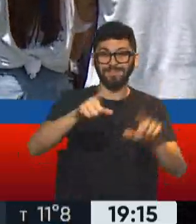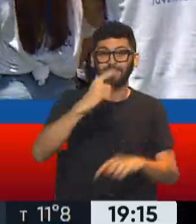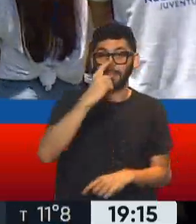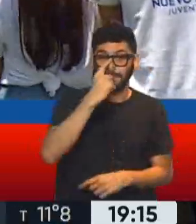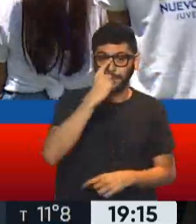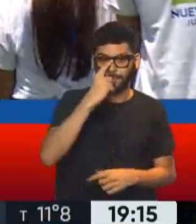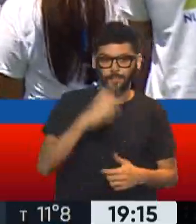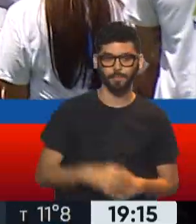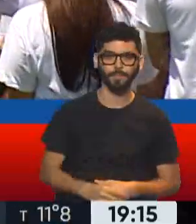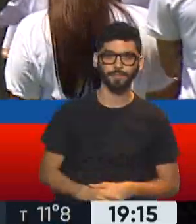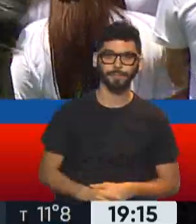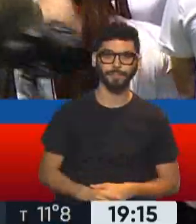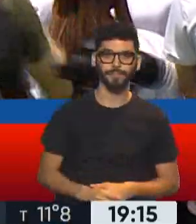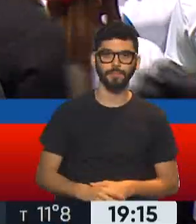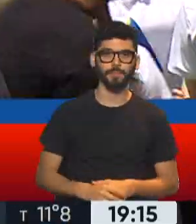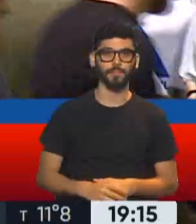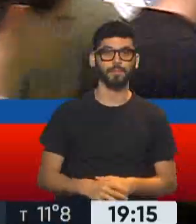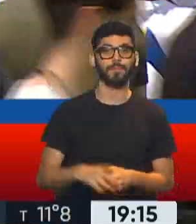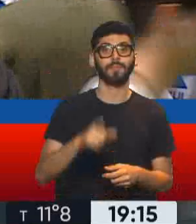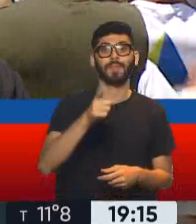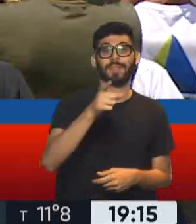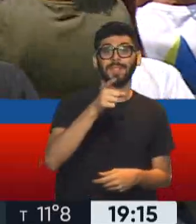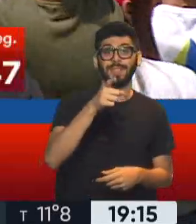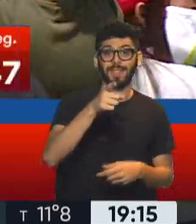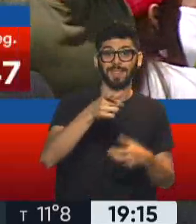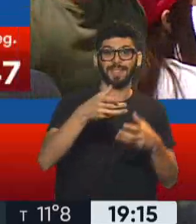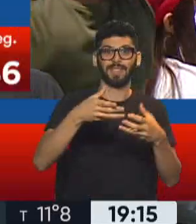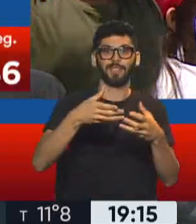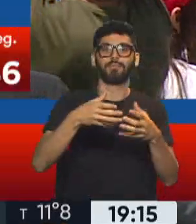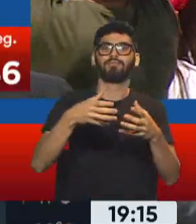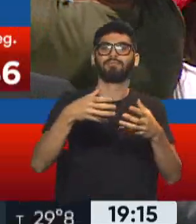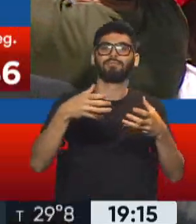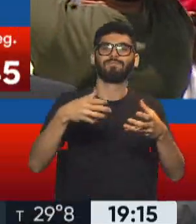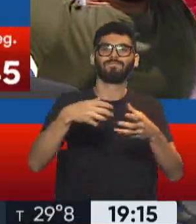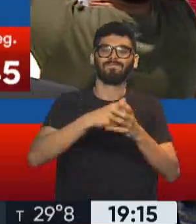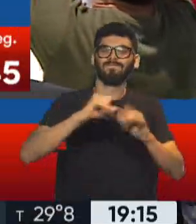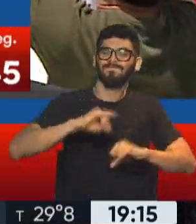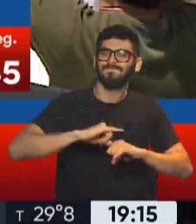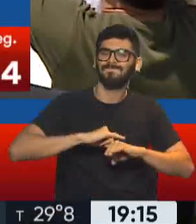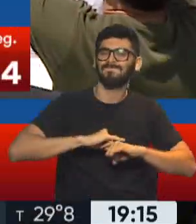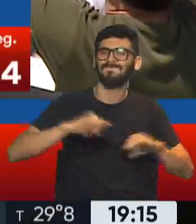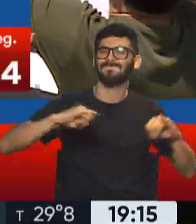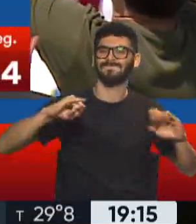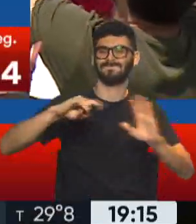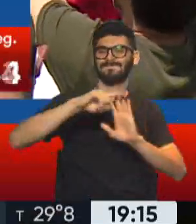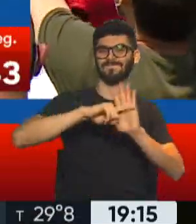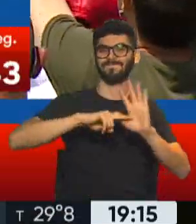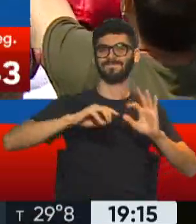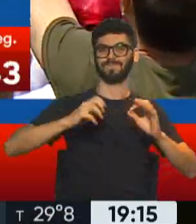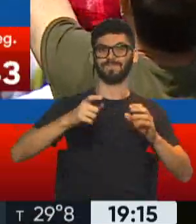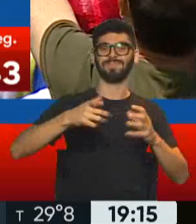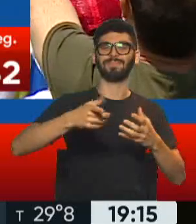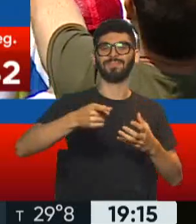con también los principales lineamientos de la campaña que llevan adelante Santilli y Manes